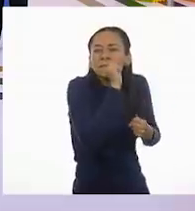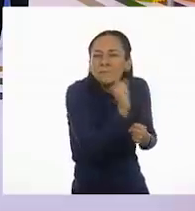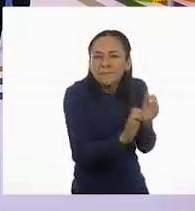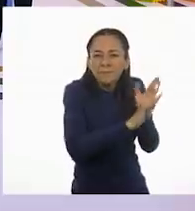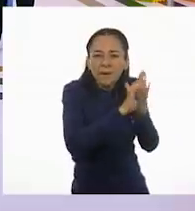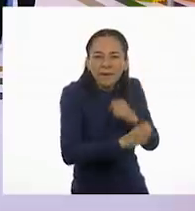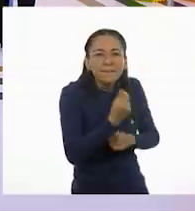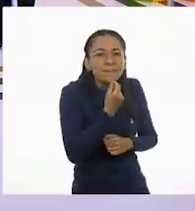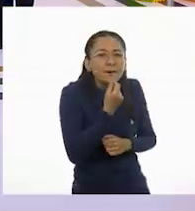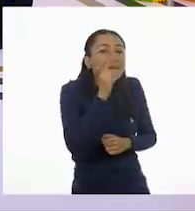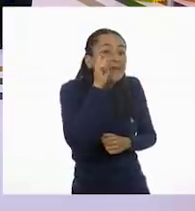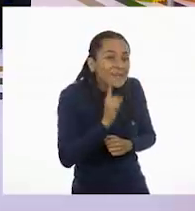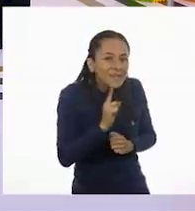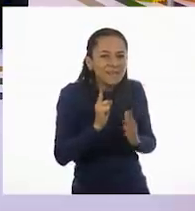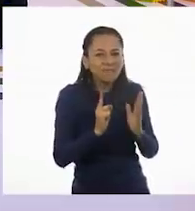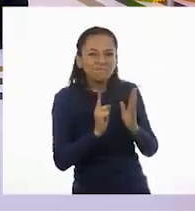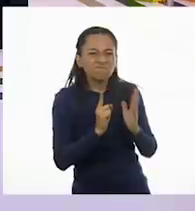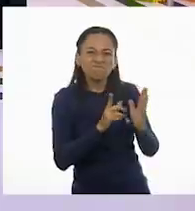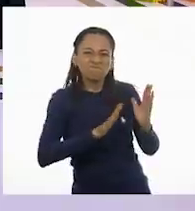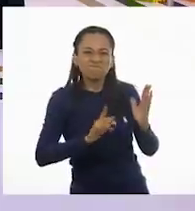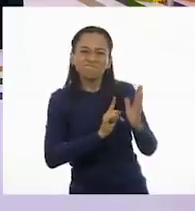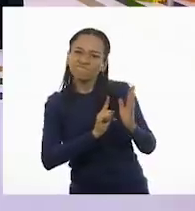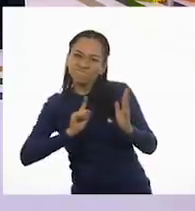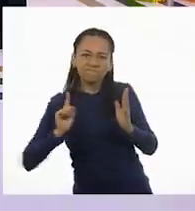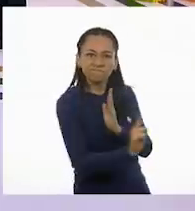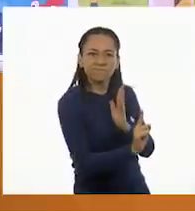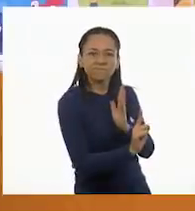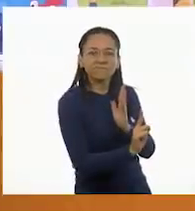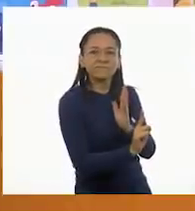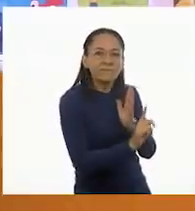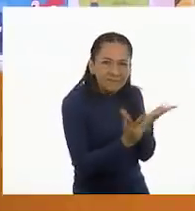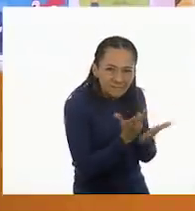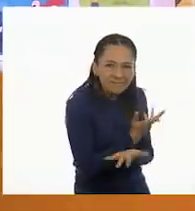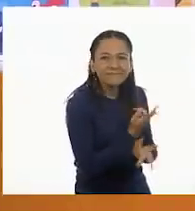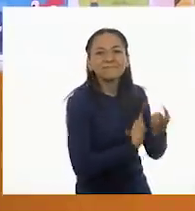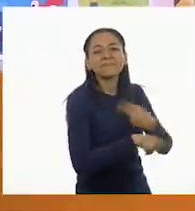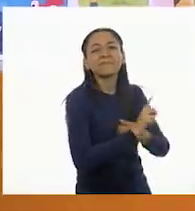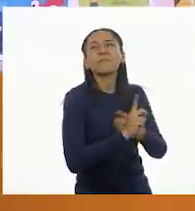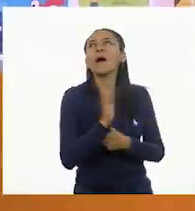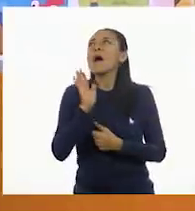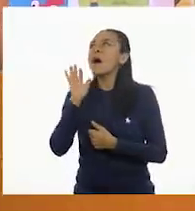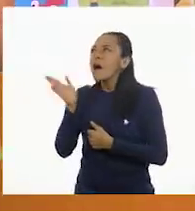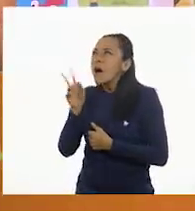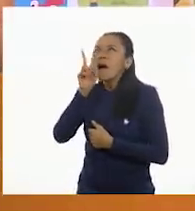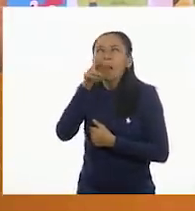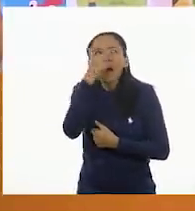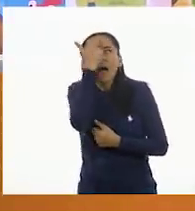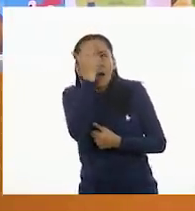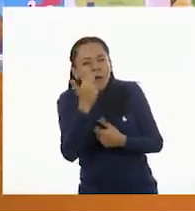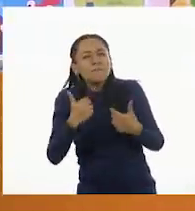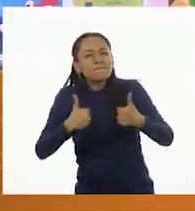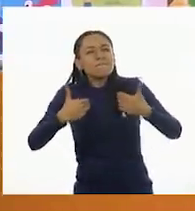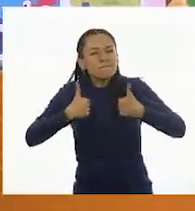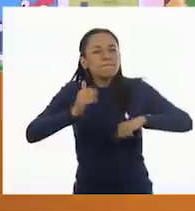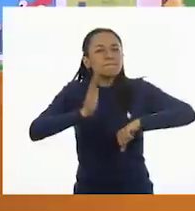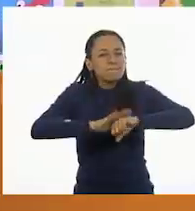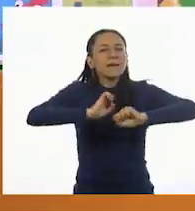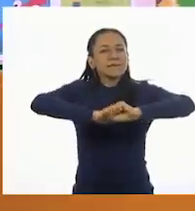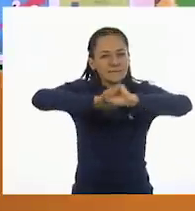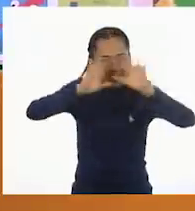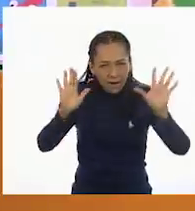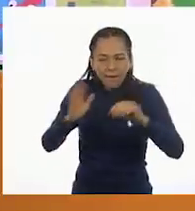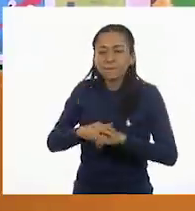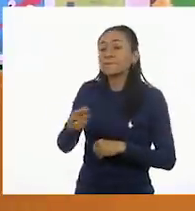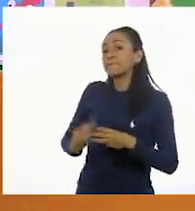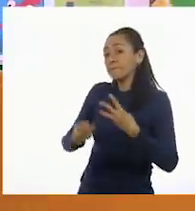ya estoy entendiendo más. Ok, vamos a ver entonces nuestra siguiente pregunta, la tercera. Sí. ¿Qué decisiones